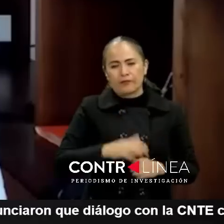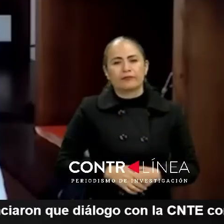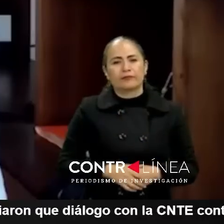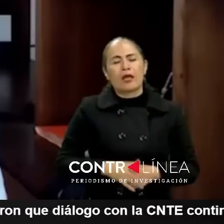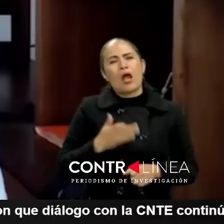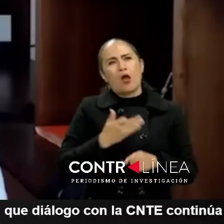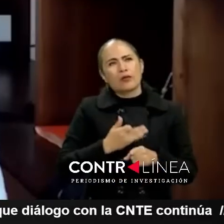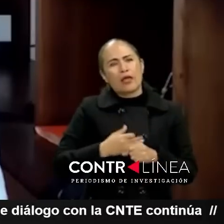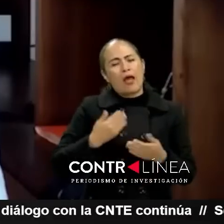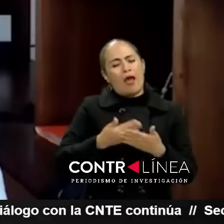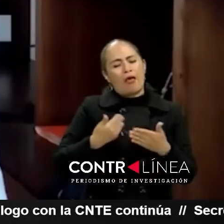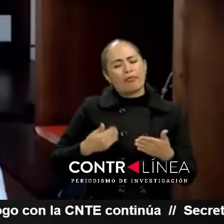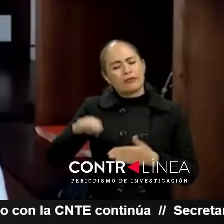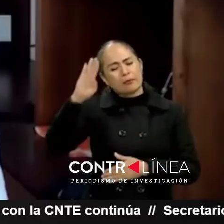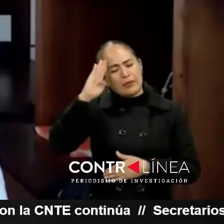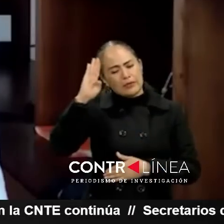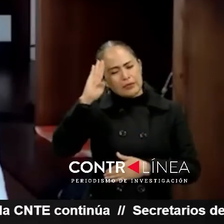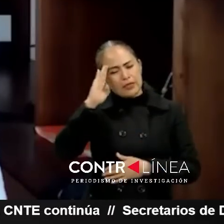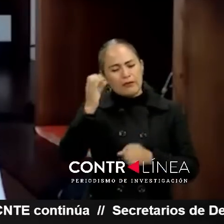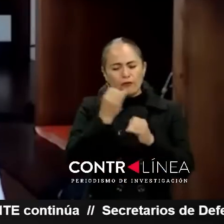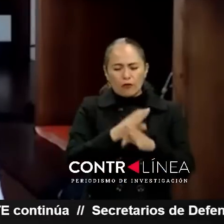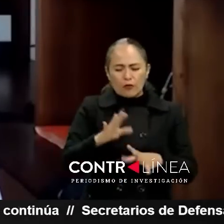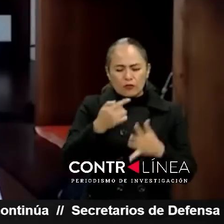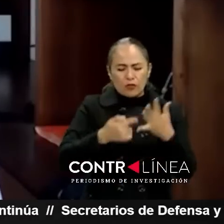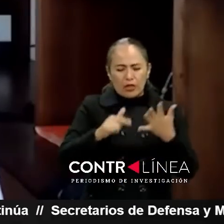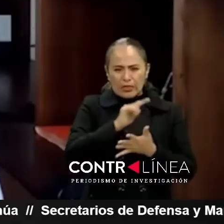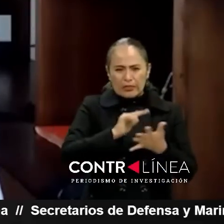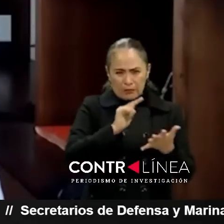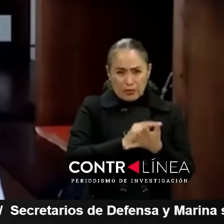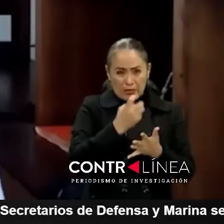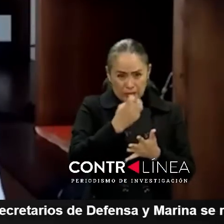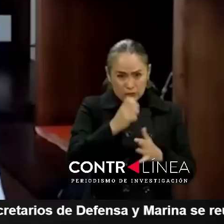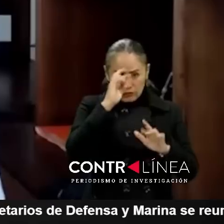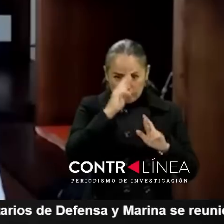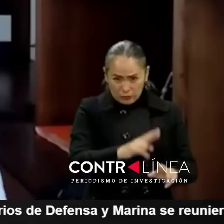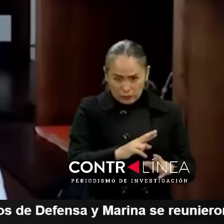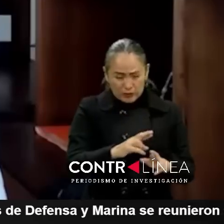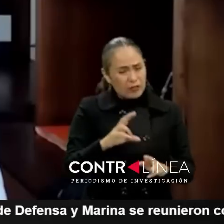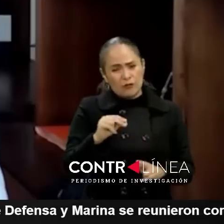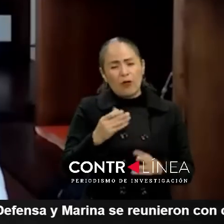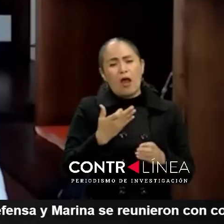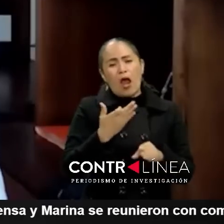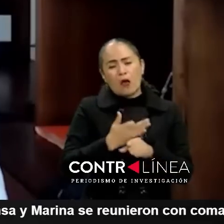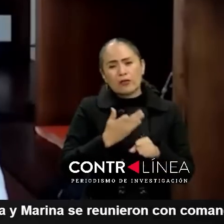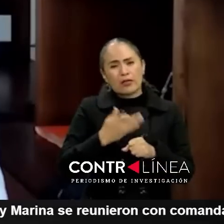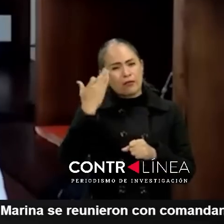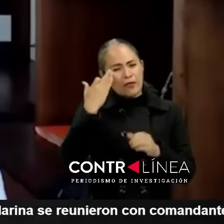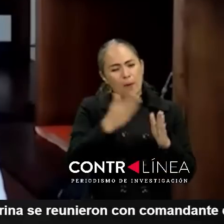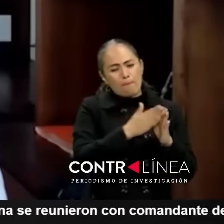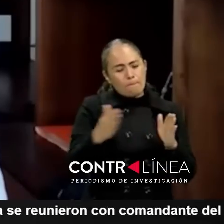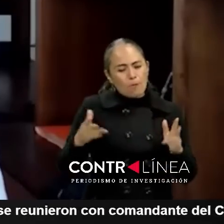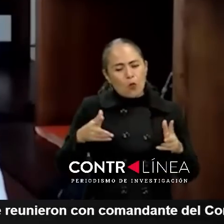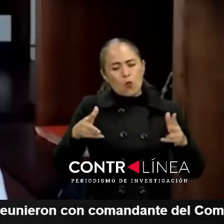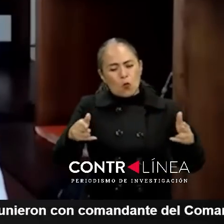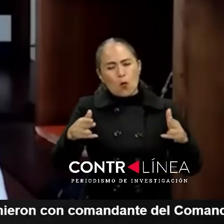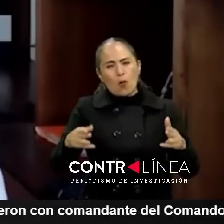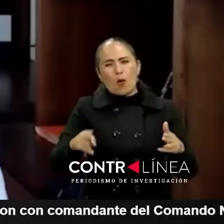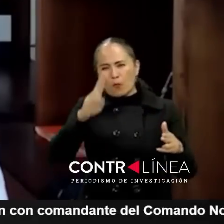la información y la legitimidad. Durante el periodo de veda electoral que a la ciudadanía le sirve para reflexionar su decisión del